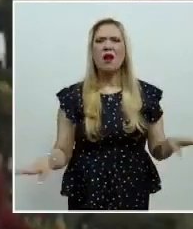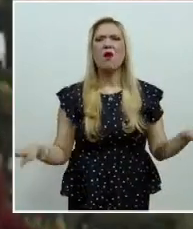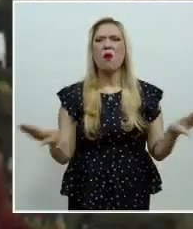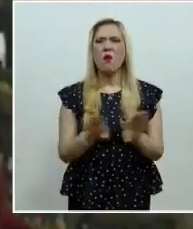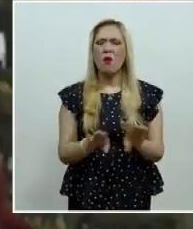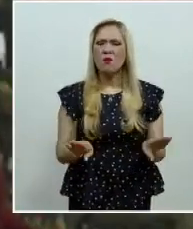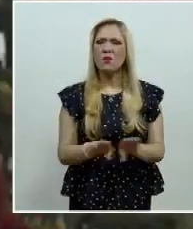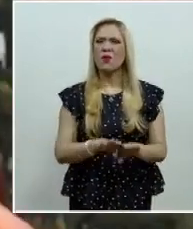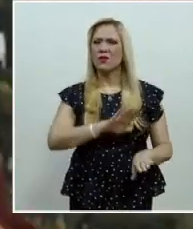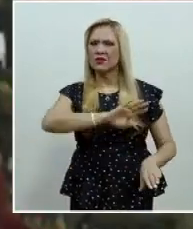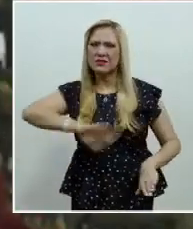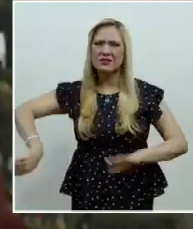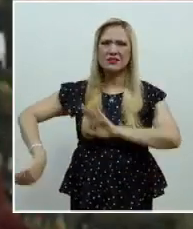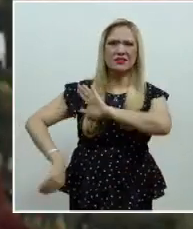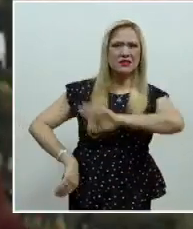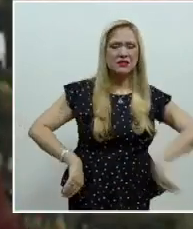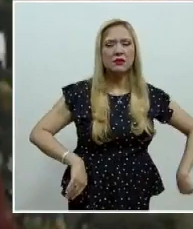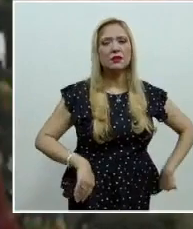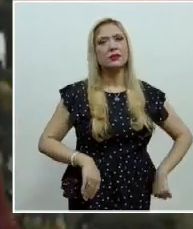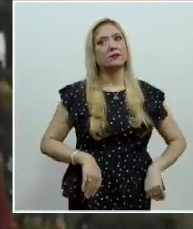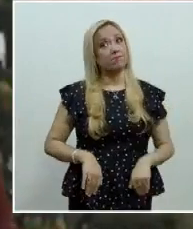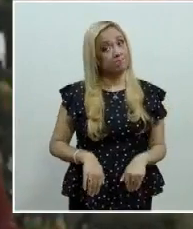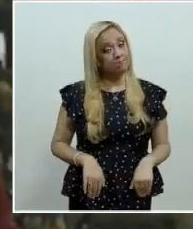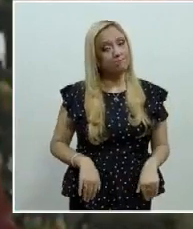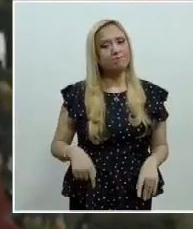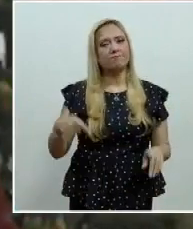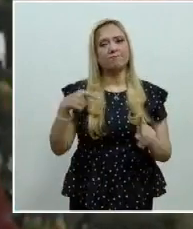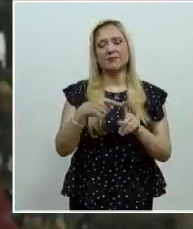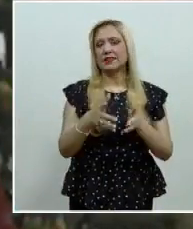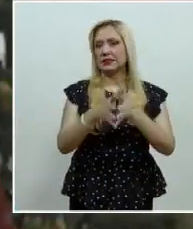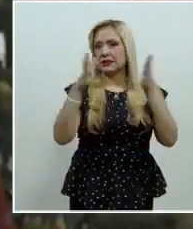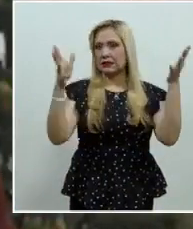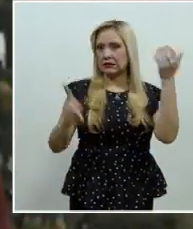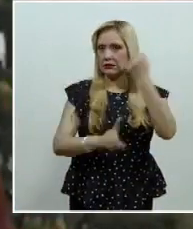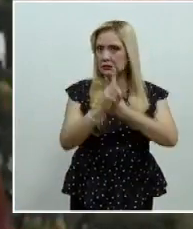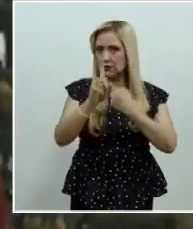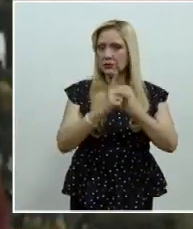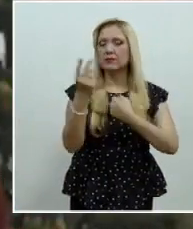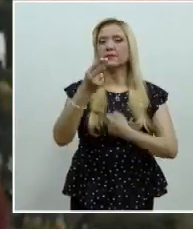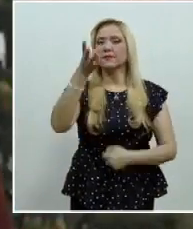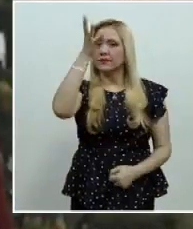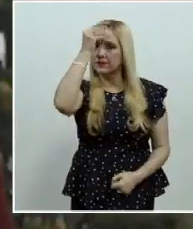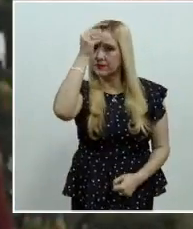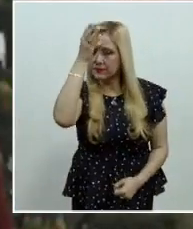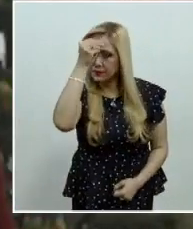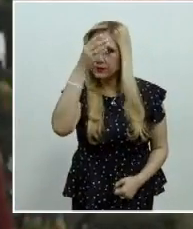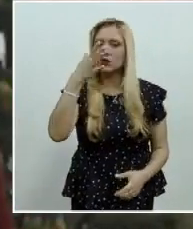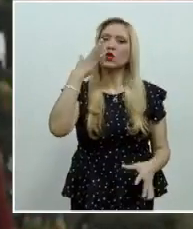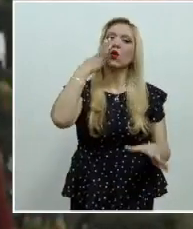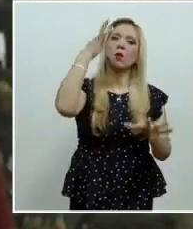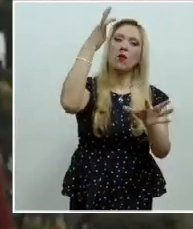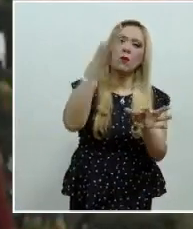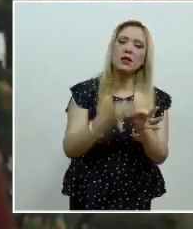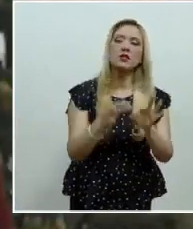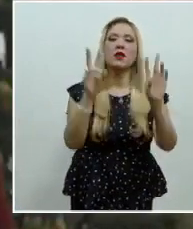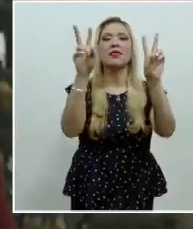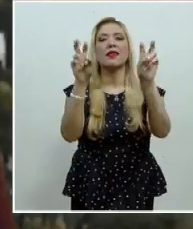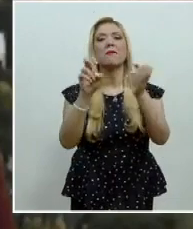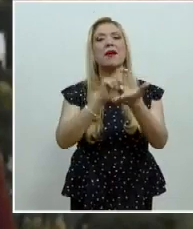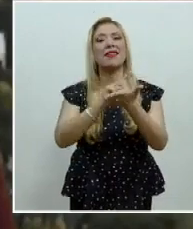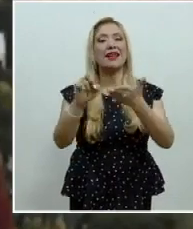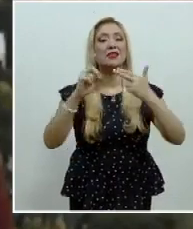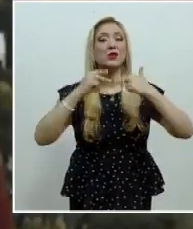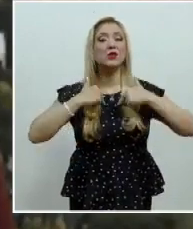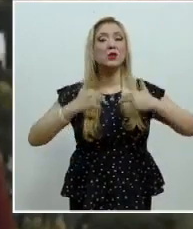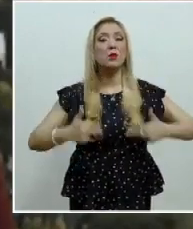estos obstáculos? Pues desde luego hacemos frente a estos enormes desafíos con capacitación y con compromiso en materia de derechos